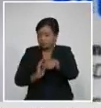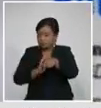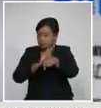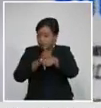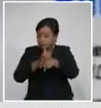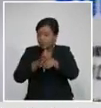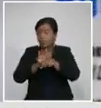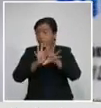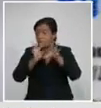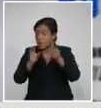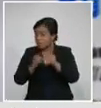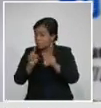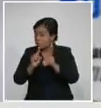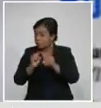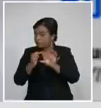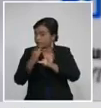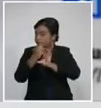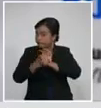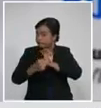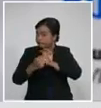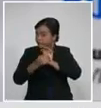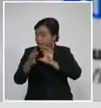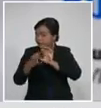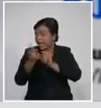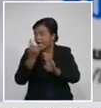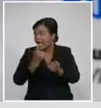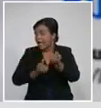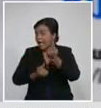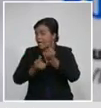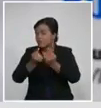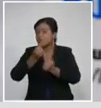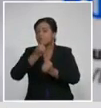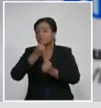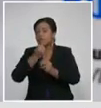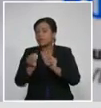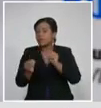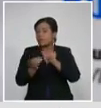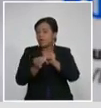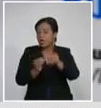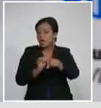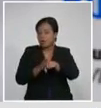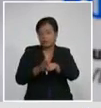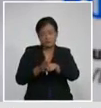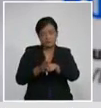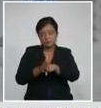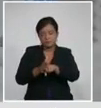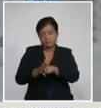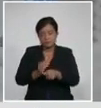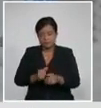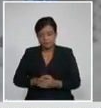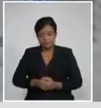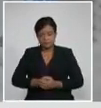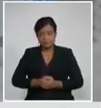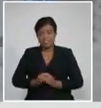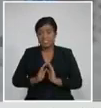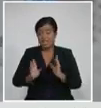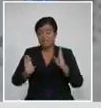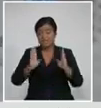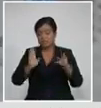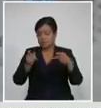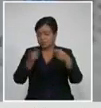lo que elimina la posibilidad de adquirir la enfermedad de la COVID al ser administrada. Ya pasó por fases 1 y